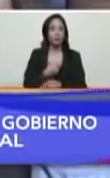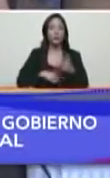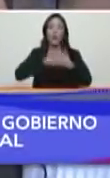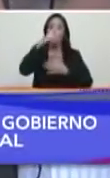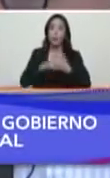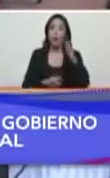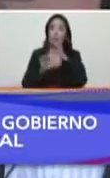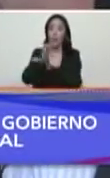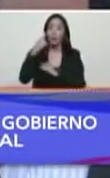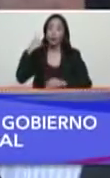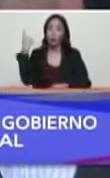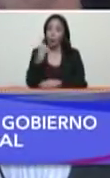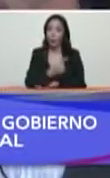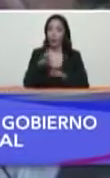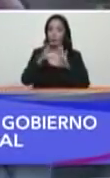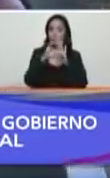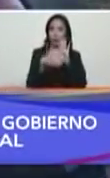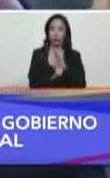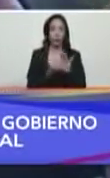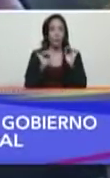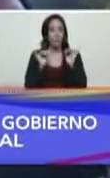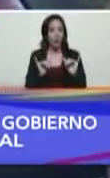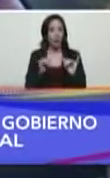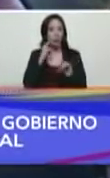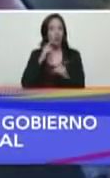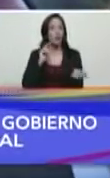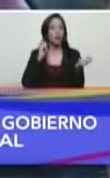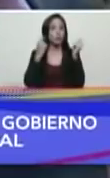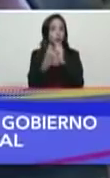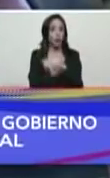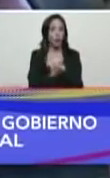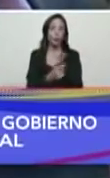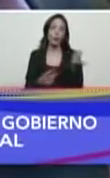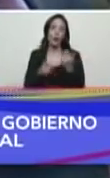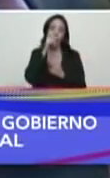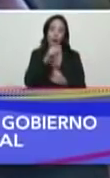como me obliga la Constitución, del periodo